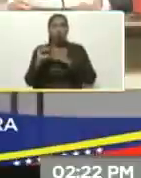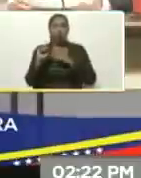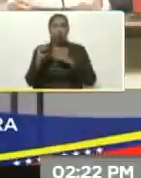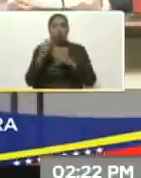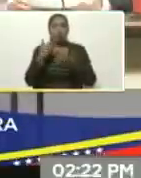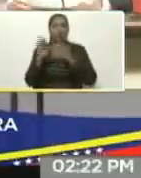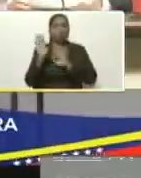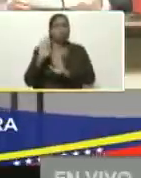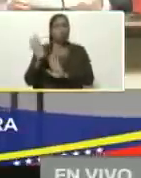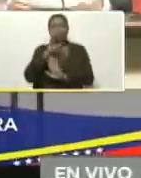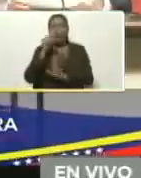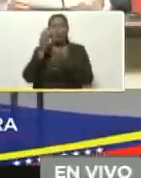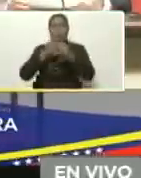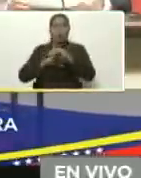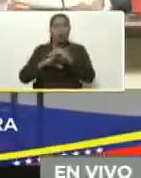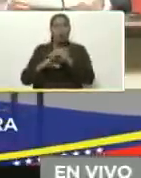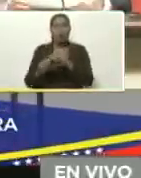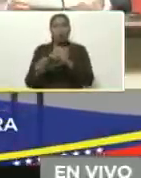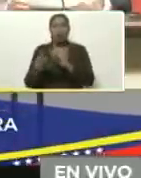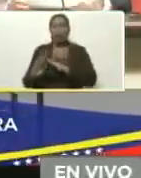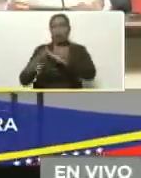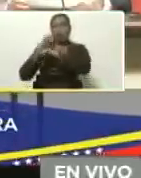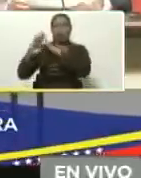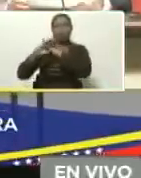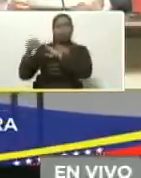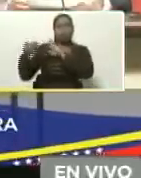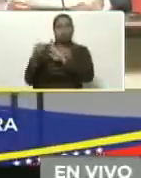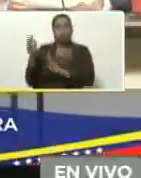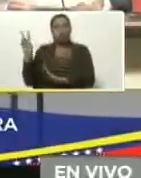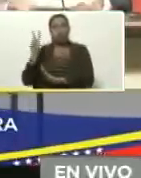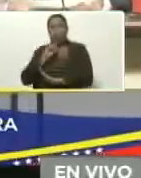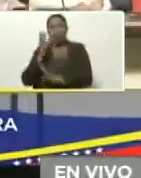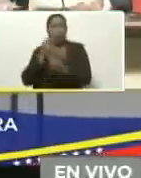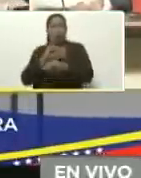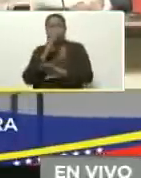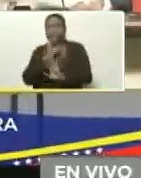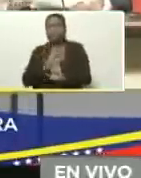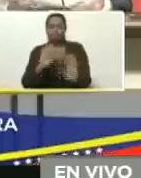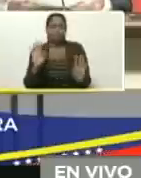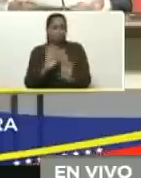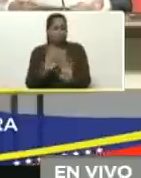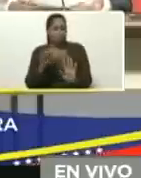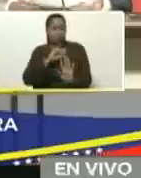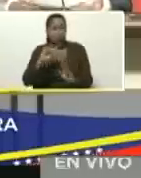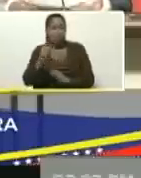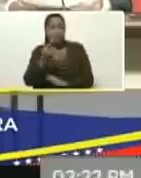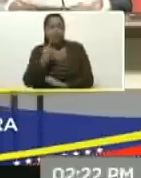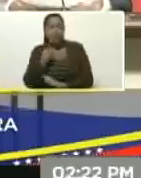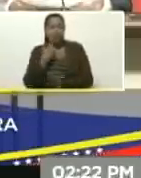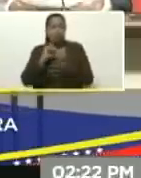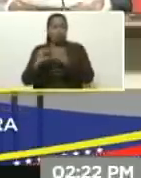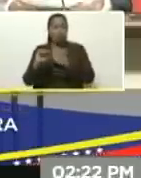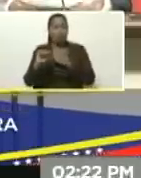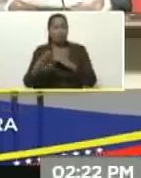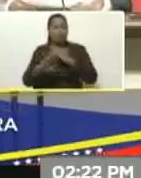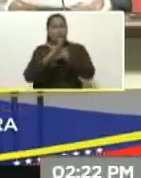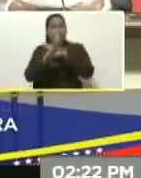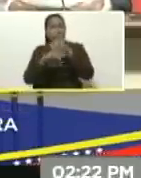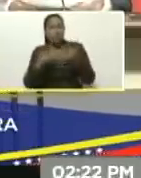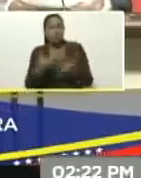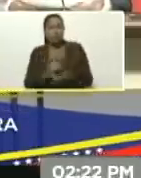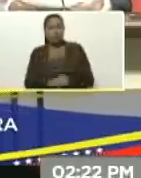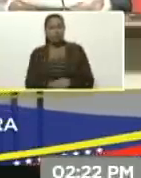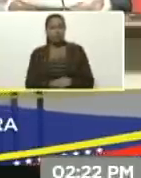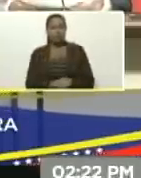sanciones unilaterales. Y nuestro principio contra la sanción